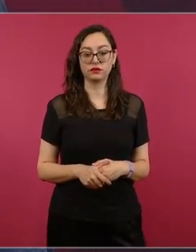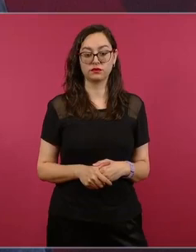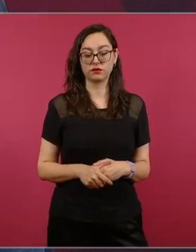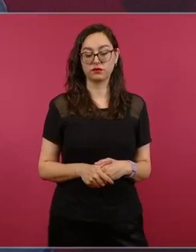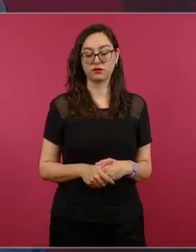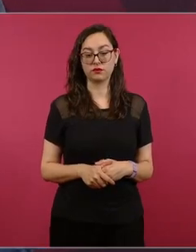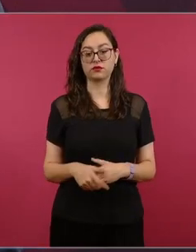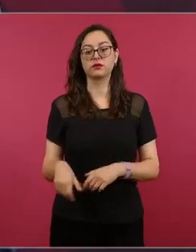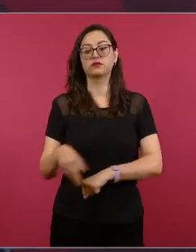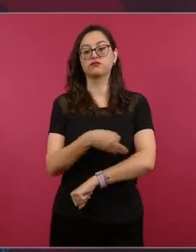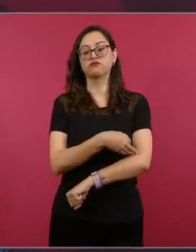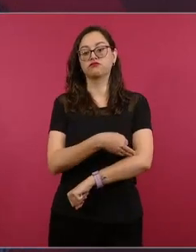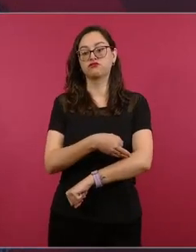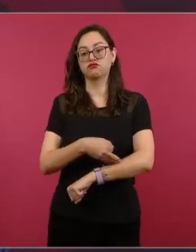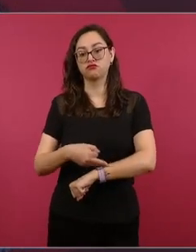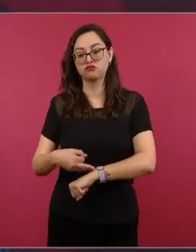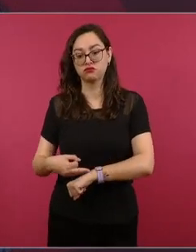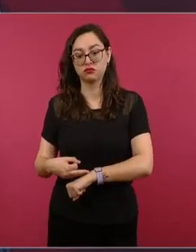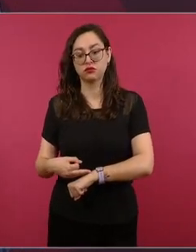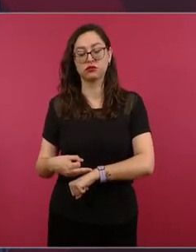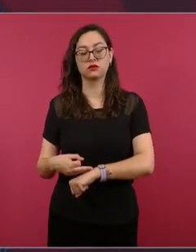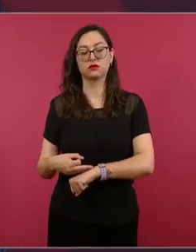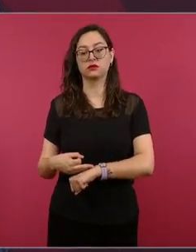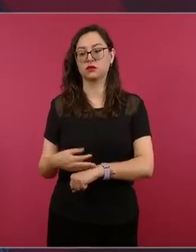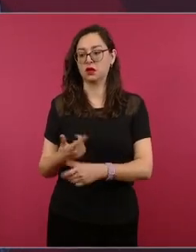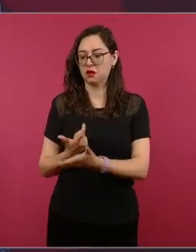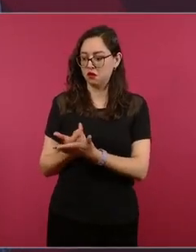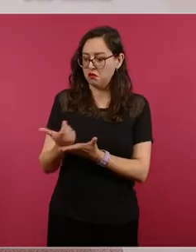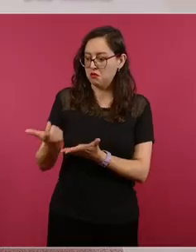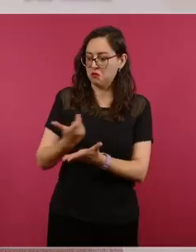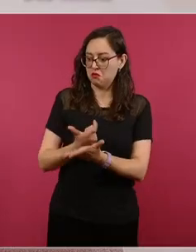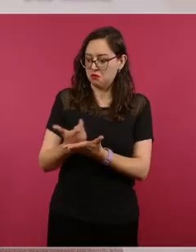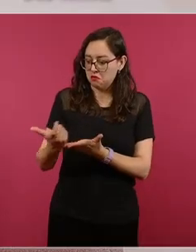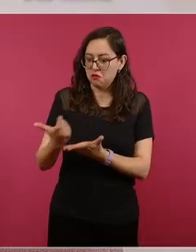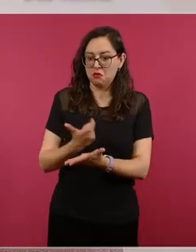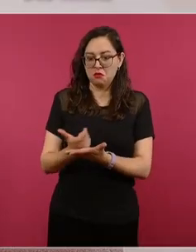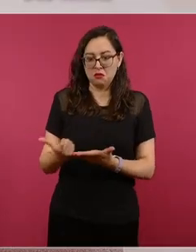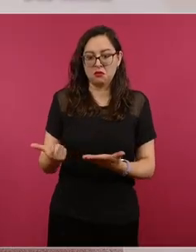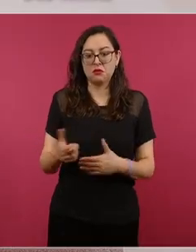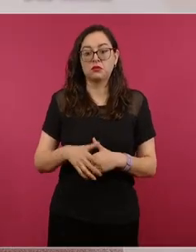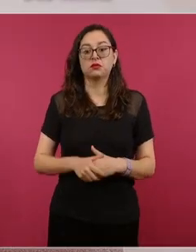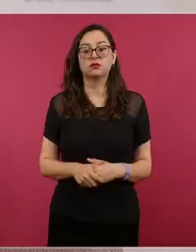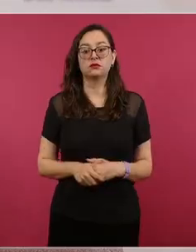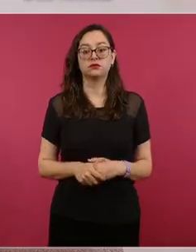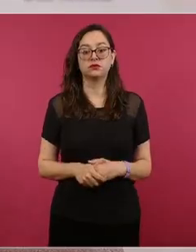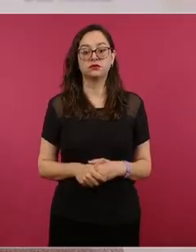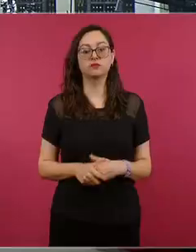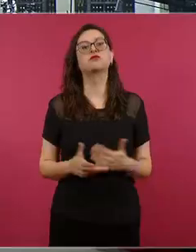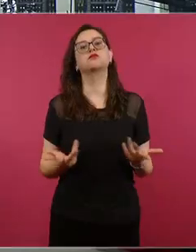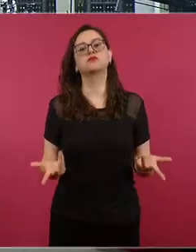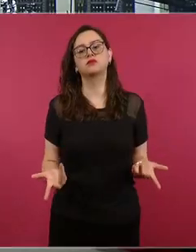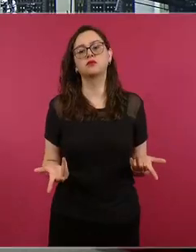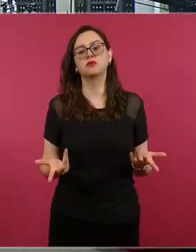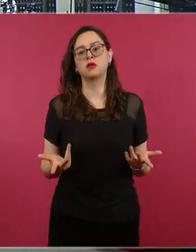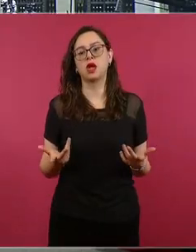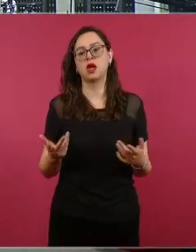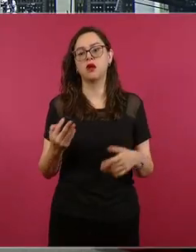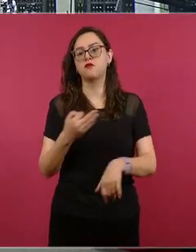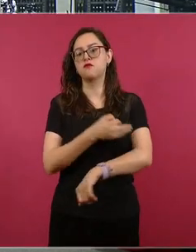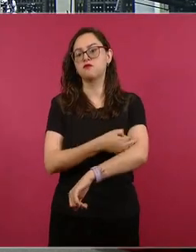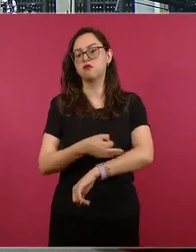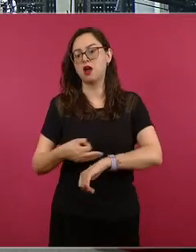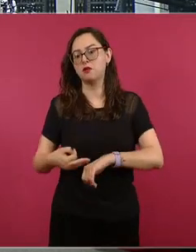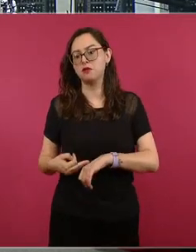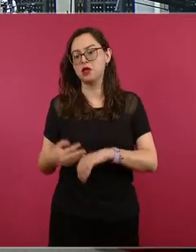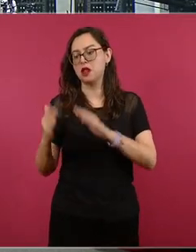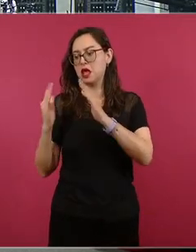las familias tengan sus ingresos. Y mientras las familias que ahorita han tenido que dejar sus hogares,